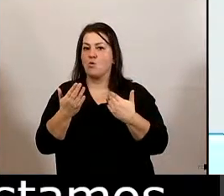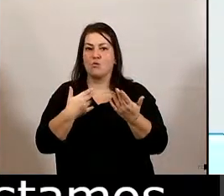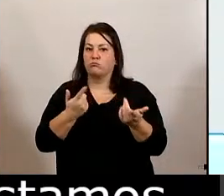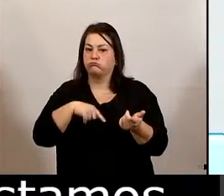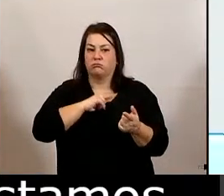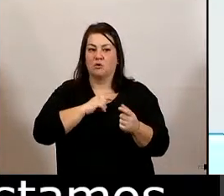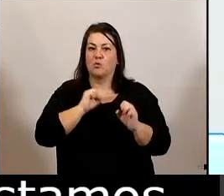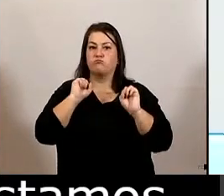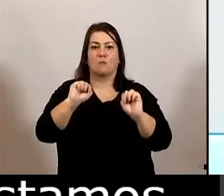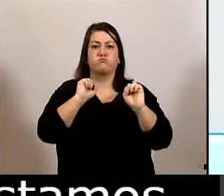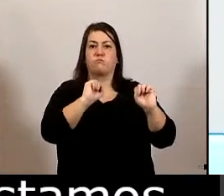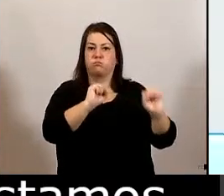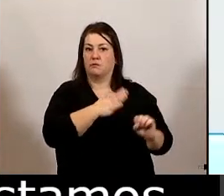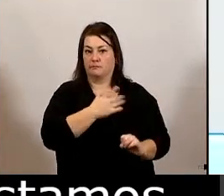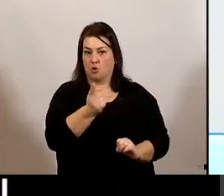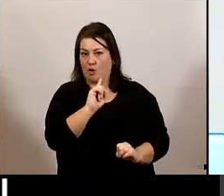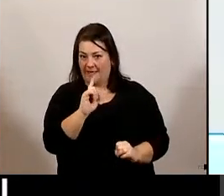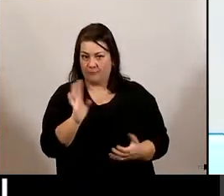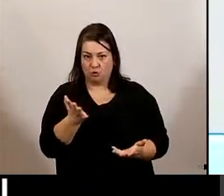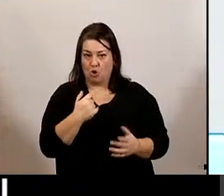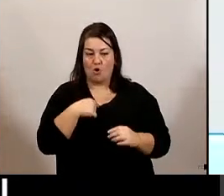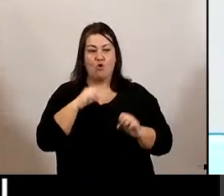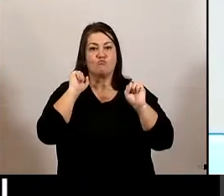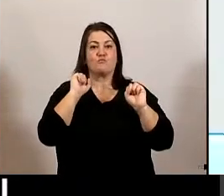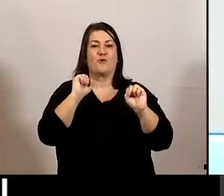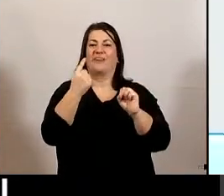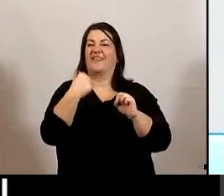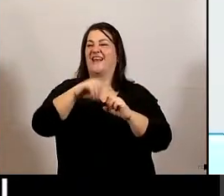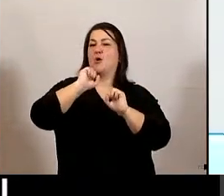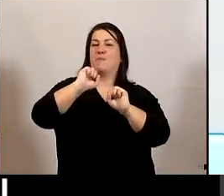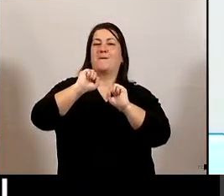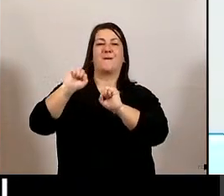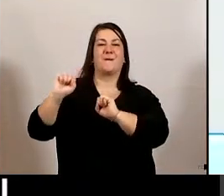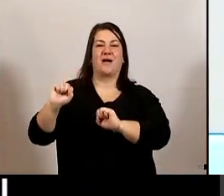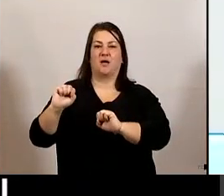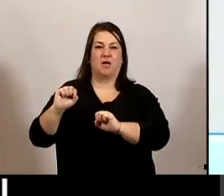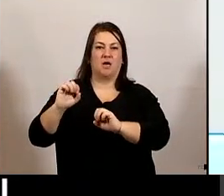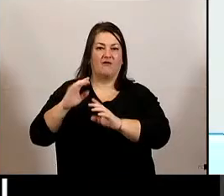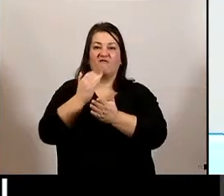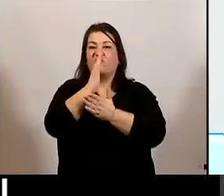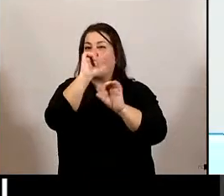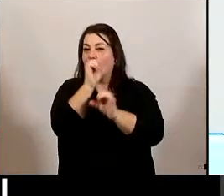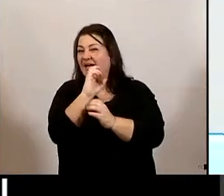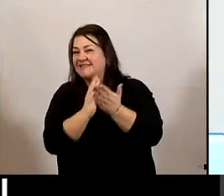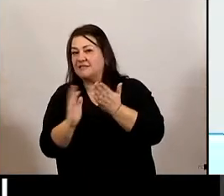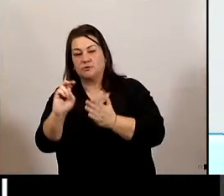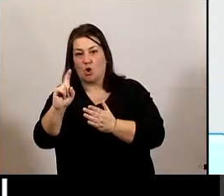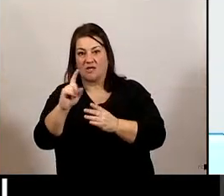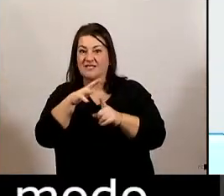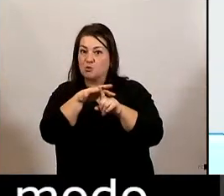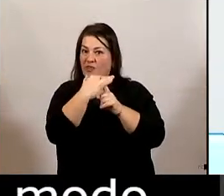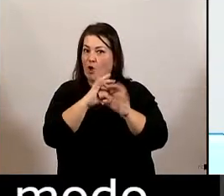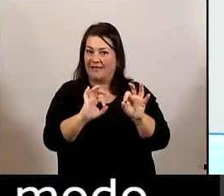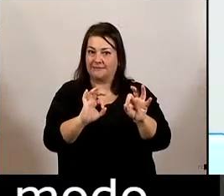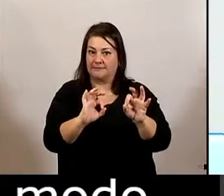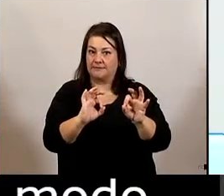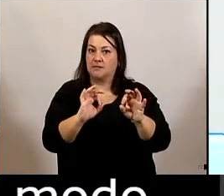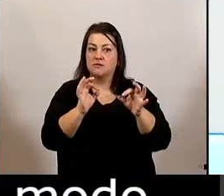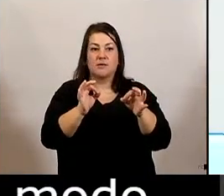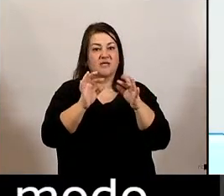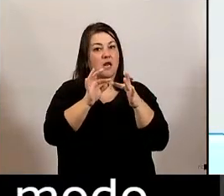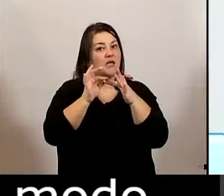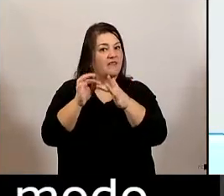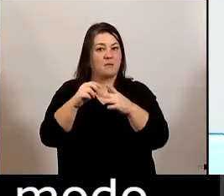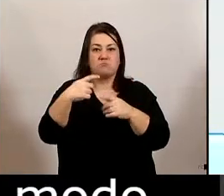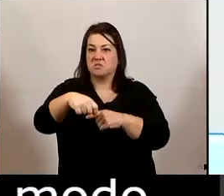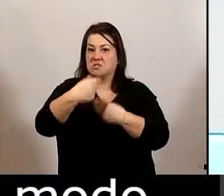hacer muros y el de no poner bloqueos de ningún modo. Ese es el escenario y lo lidera siempre la